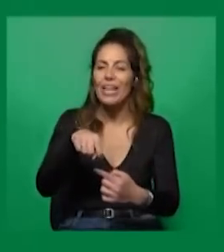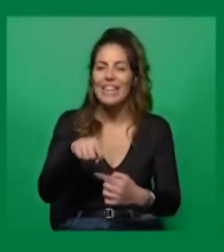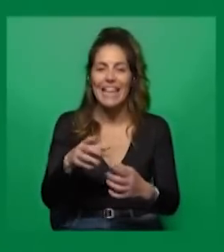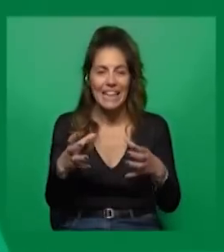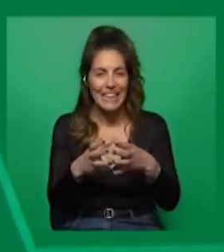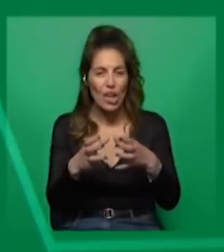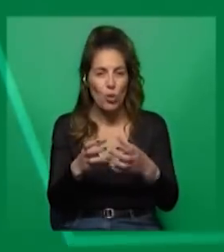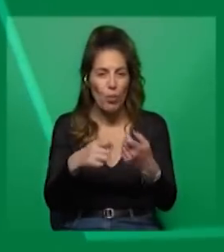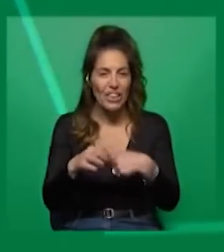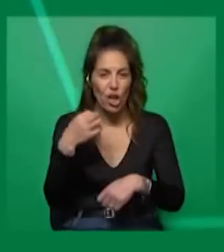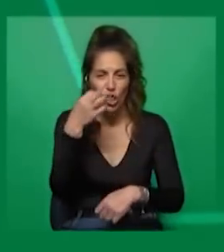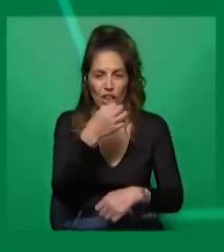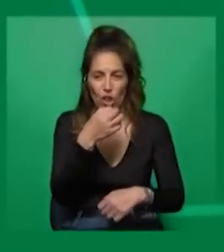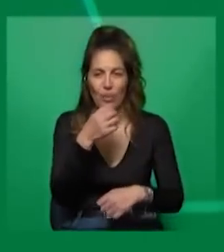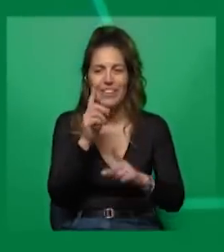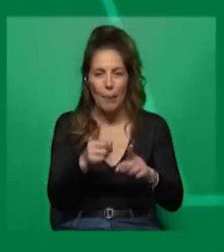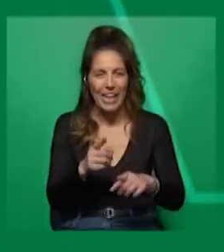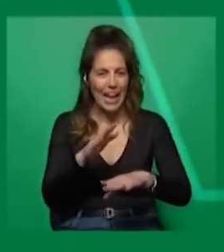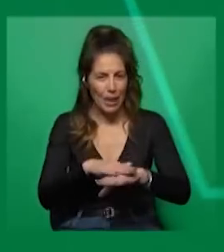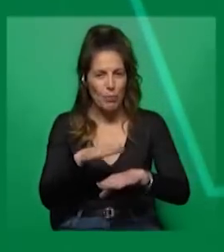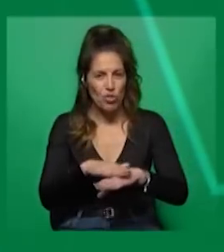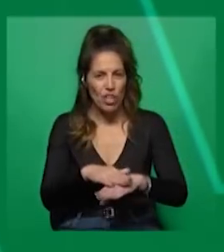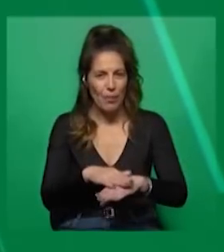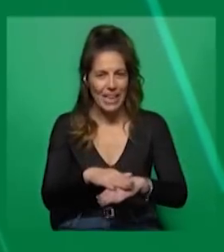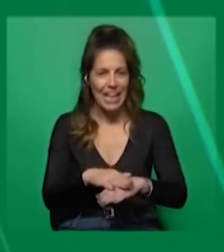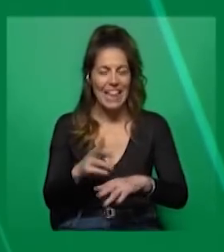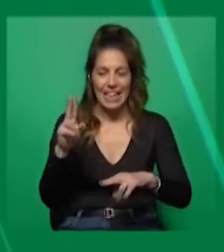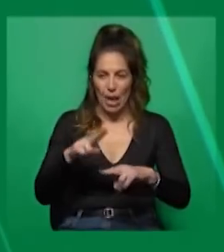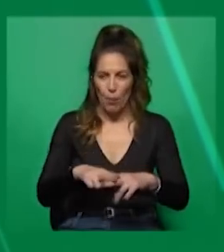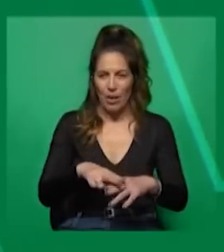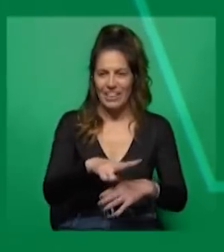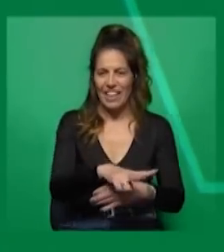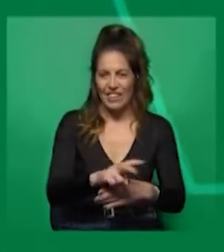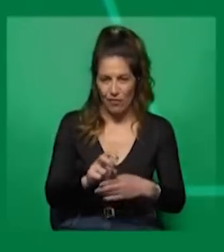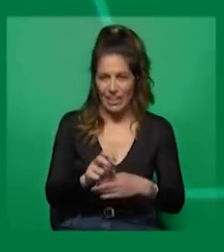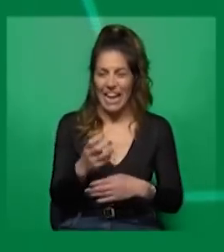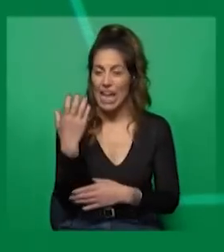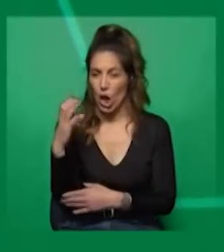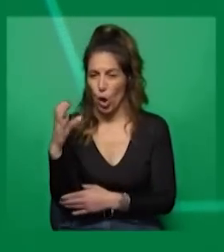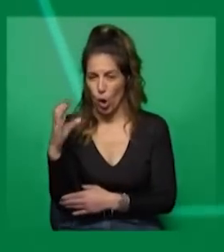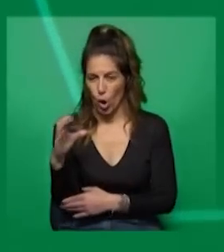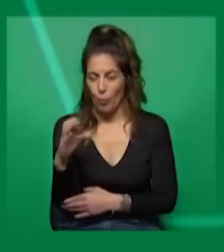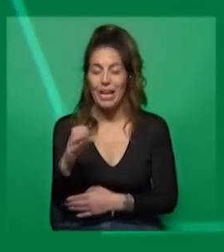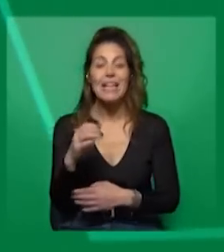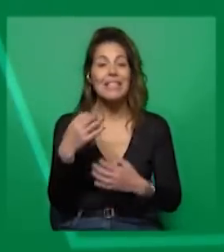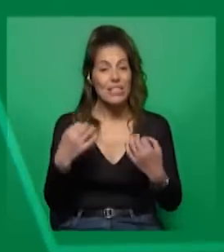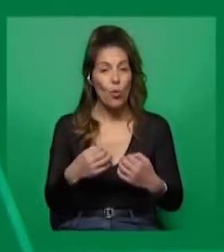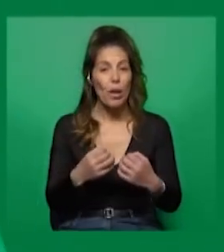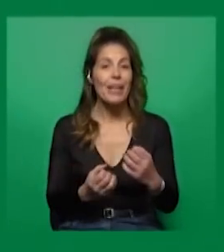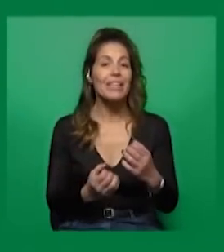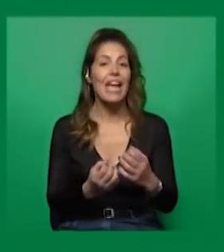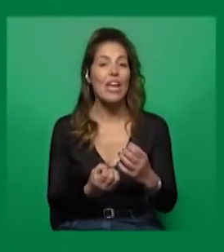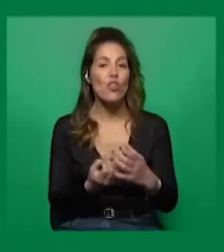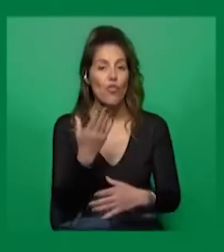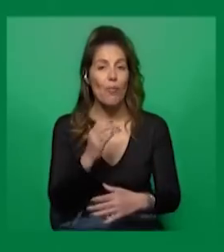narcotraficante estaba detrás de la muerte de El fiscal en Colombia seguramente habrá novedades en las próximas